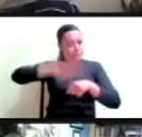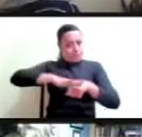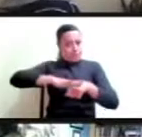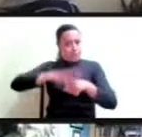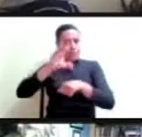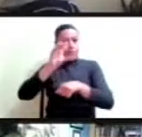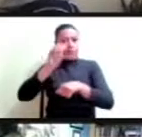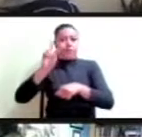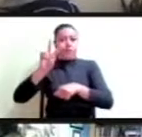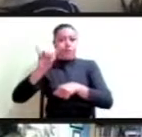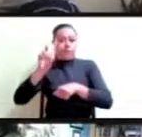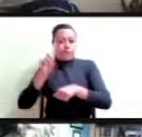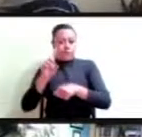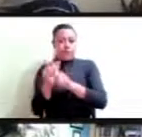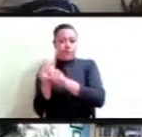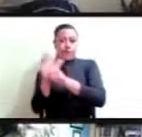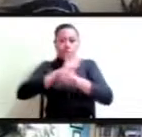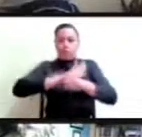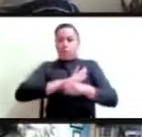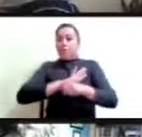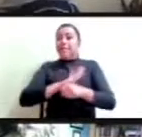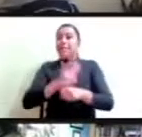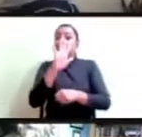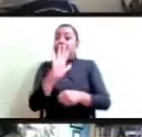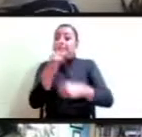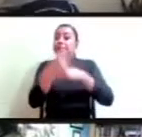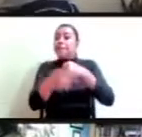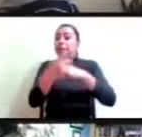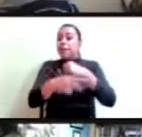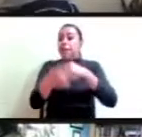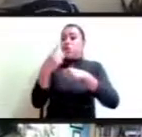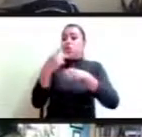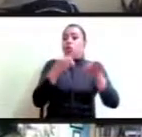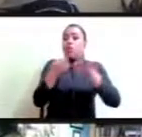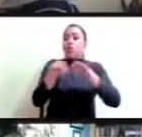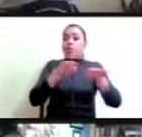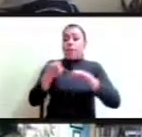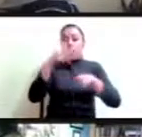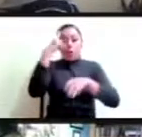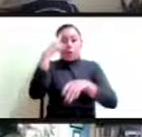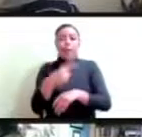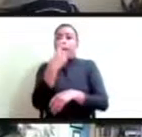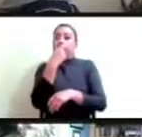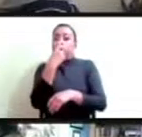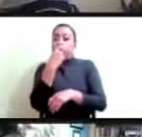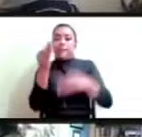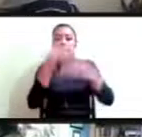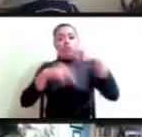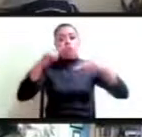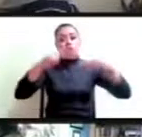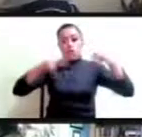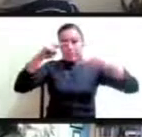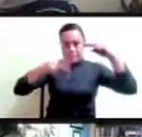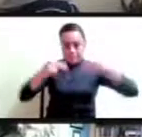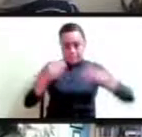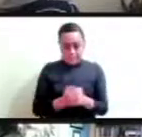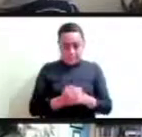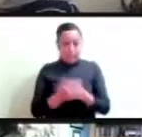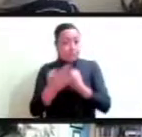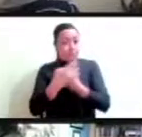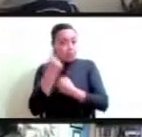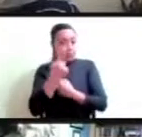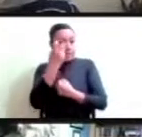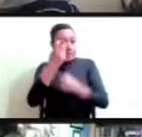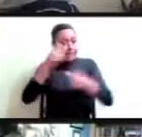como un riesgo de trabajo para policías de todos los niveles y funciones en el país, ya que al tratarse de una actividad